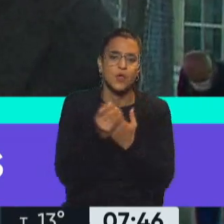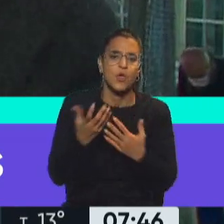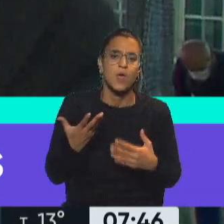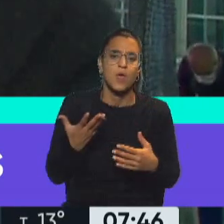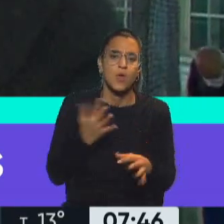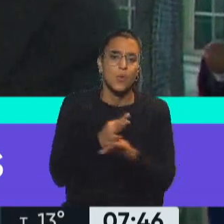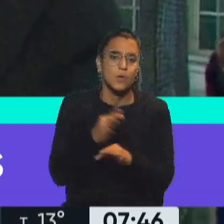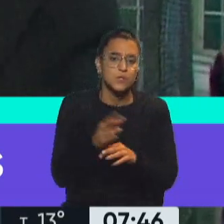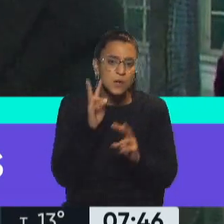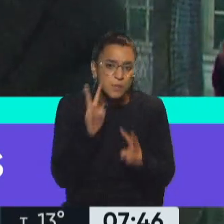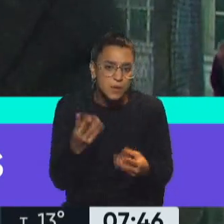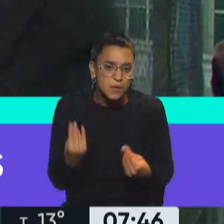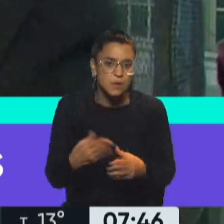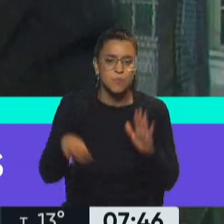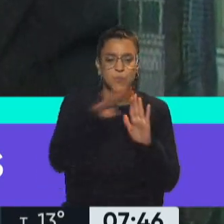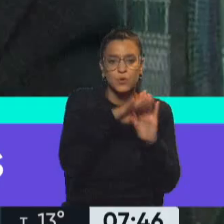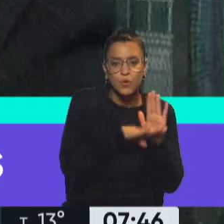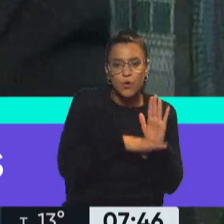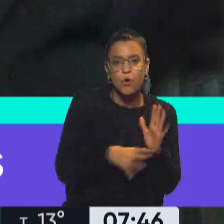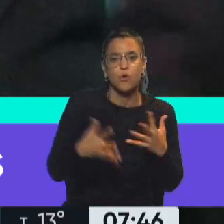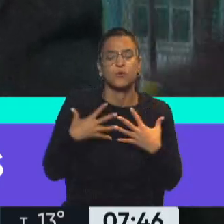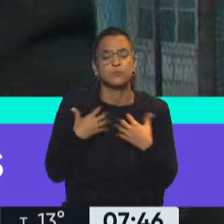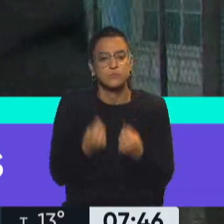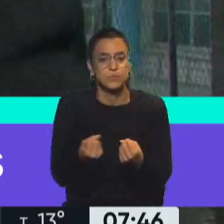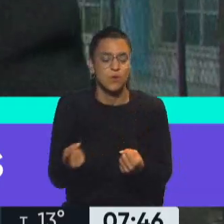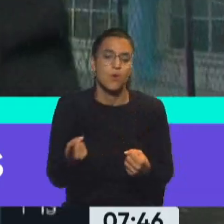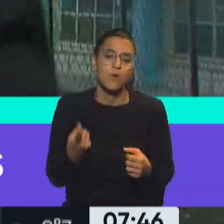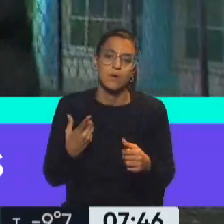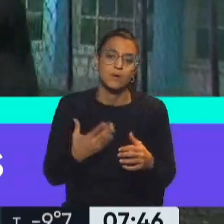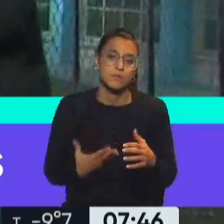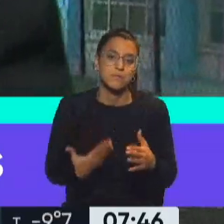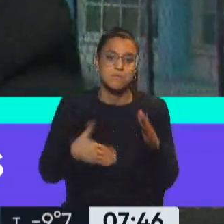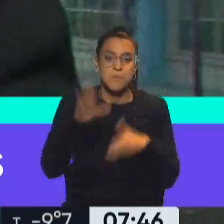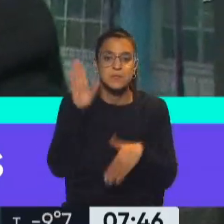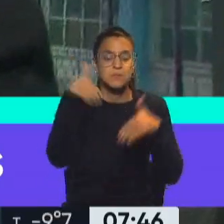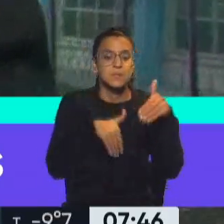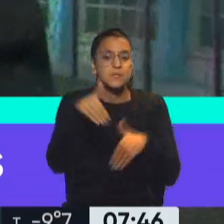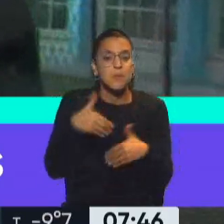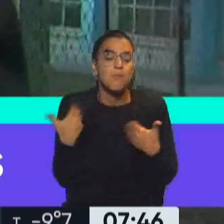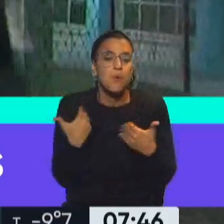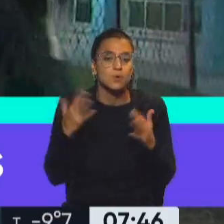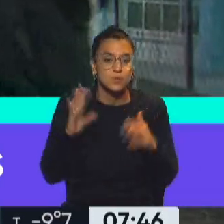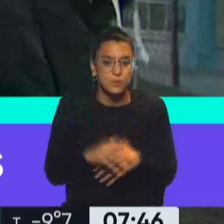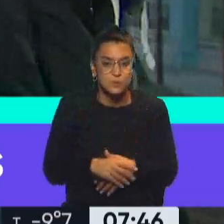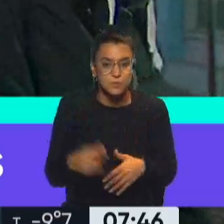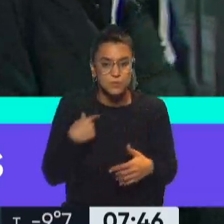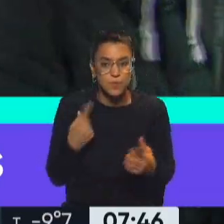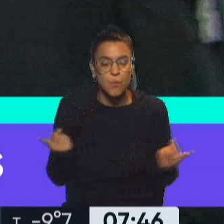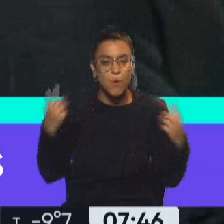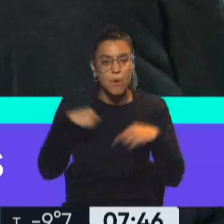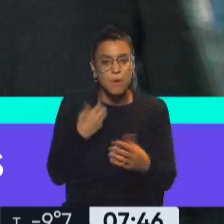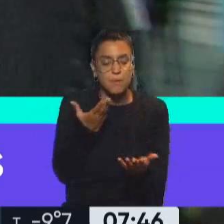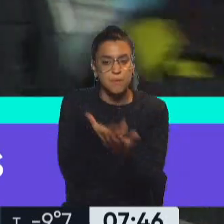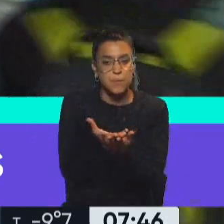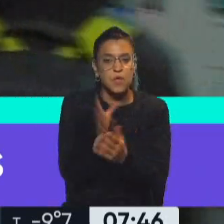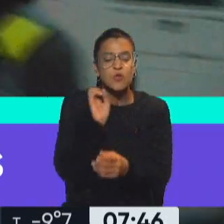decir, aplicando el protocolo sanitario vigente, la máxima presencialidad posible. Esto me voy a tomar el atrevimiento de volver a pedirle